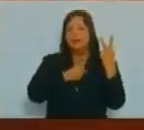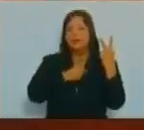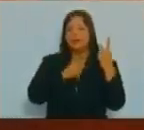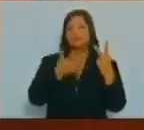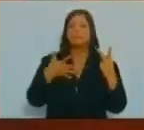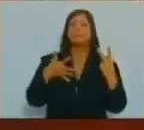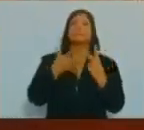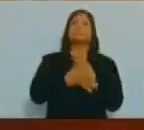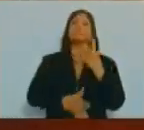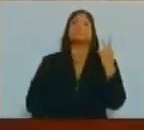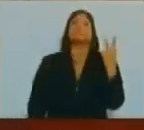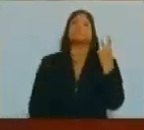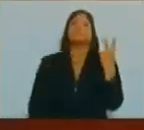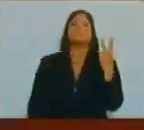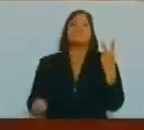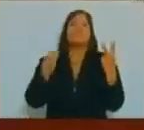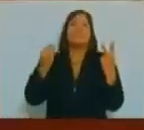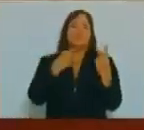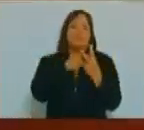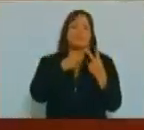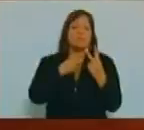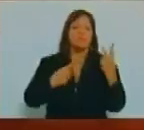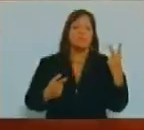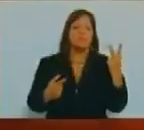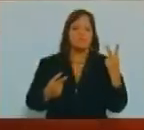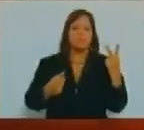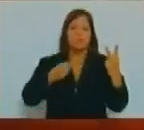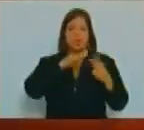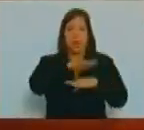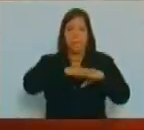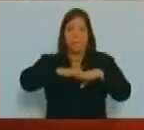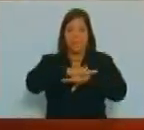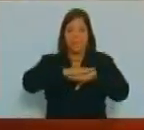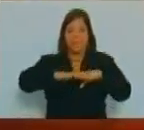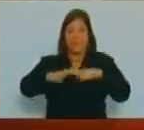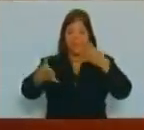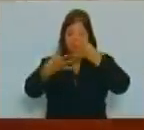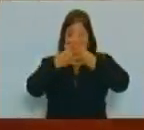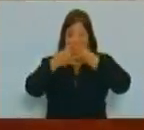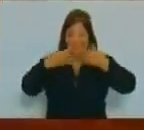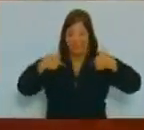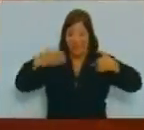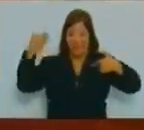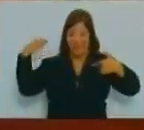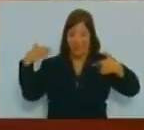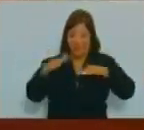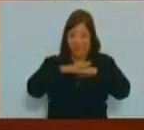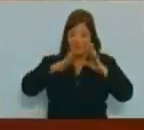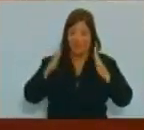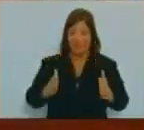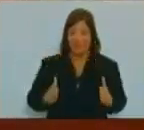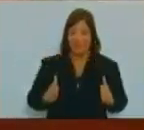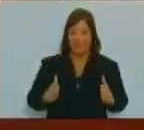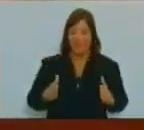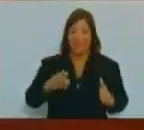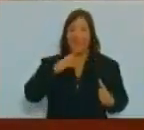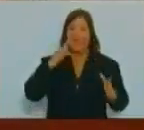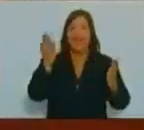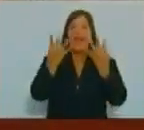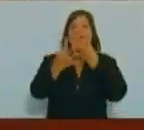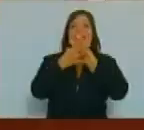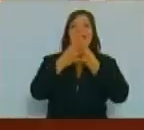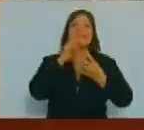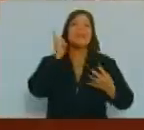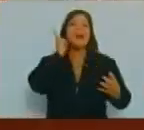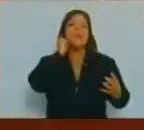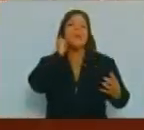yo le voy a decir algo no era ministra del servicio penitenciario en el inof acá de una muchacha